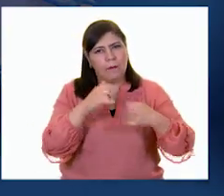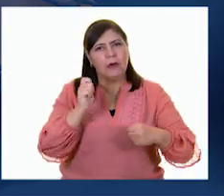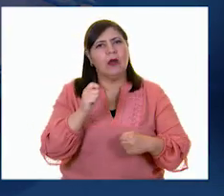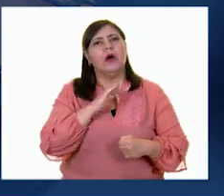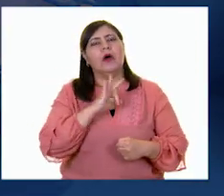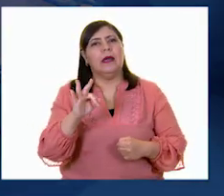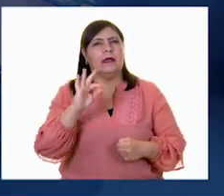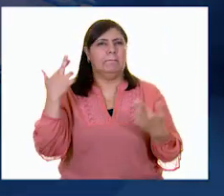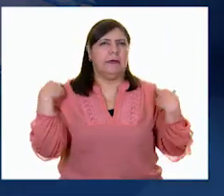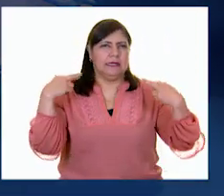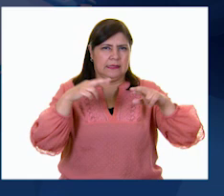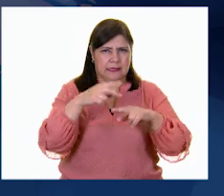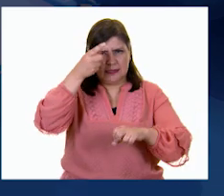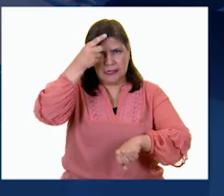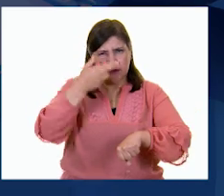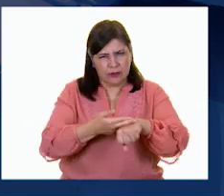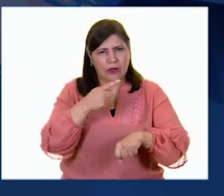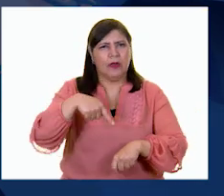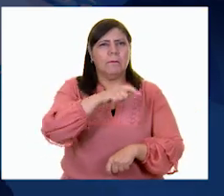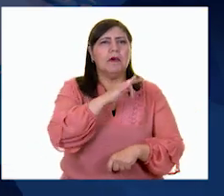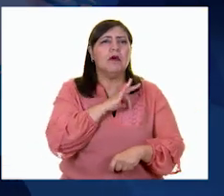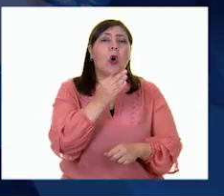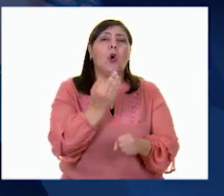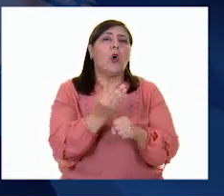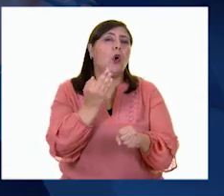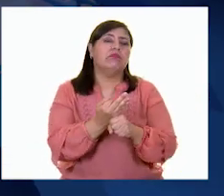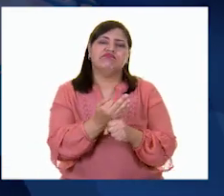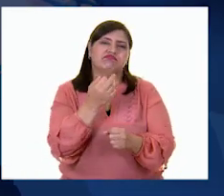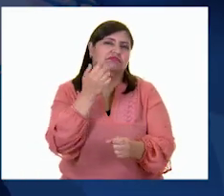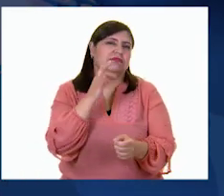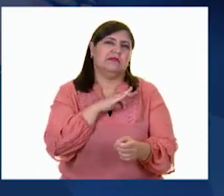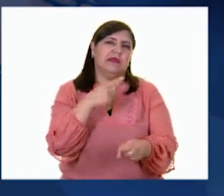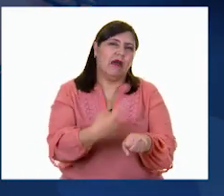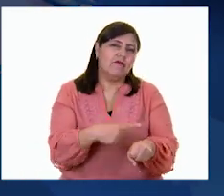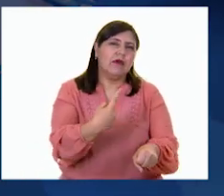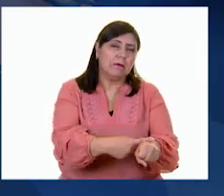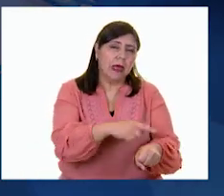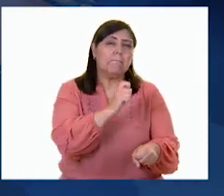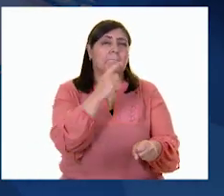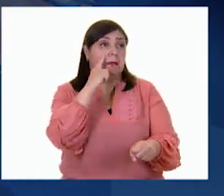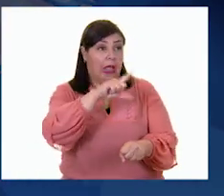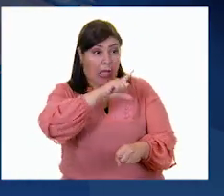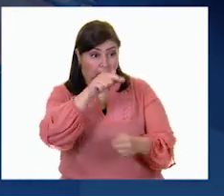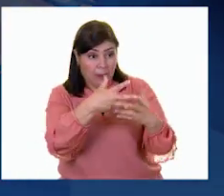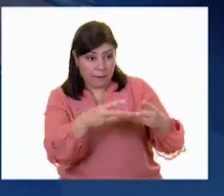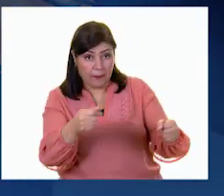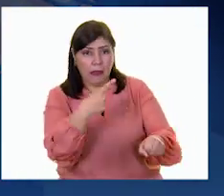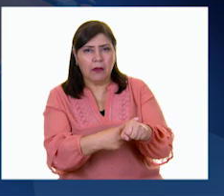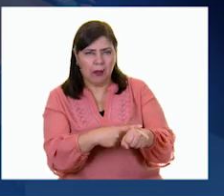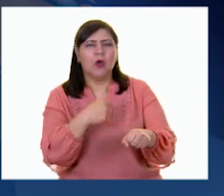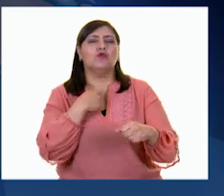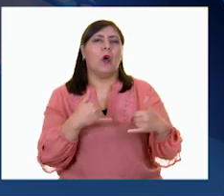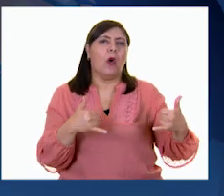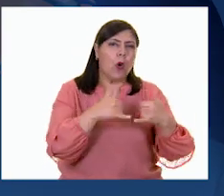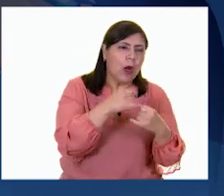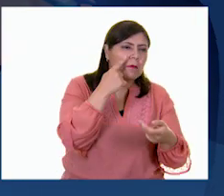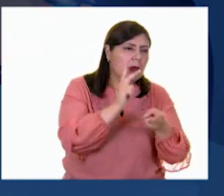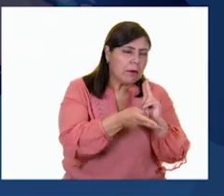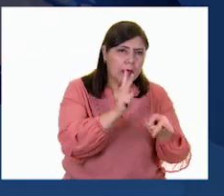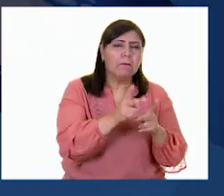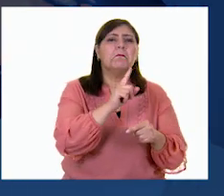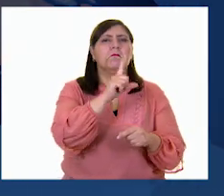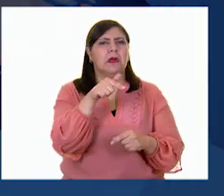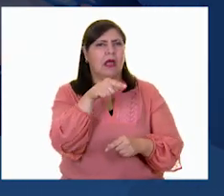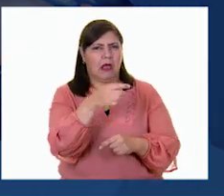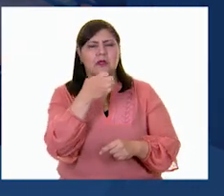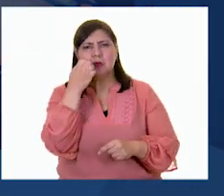como asista a su oficina, pues está enfermo, y le diré a usted el resultado. La repetida escuela está bien